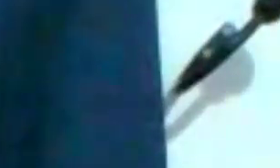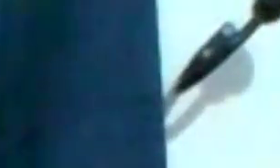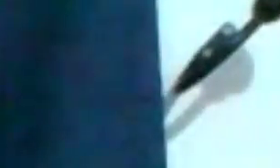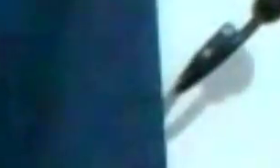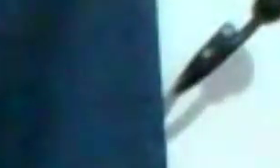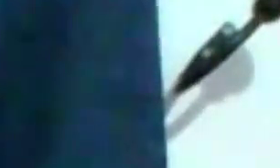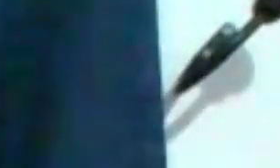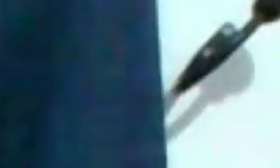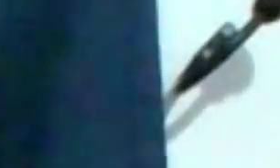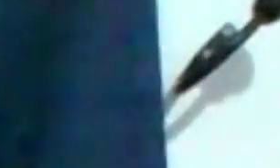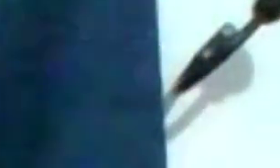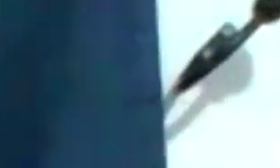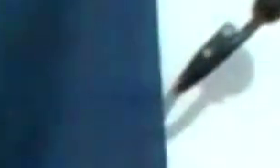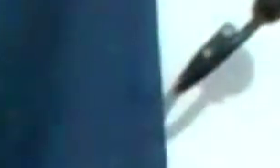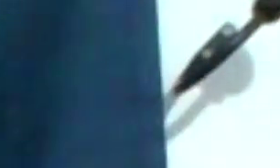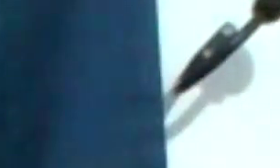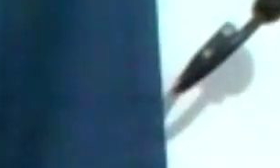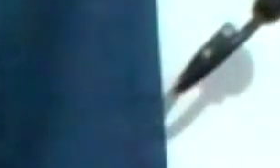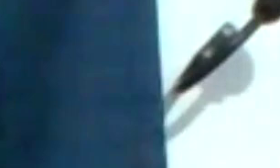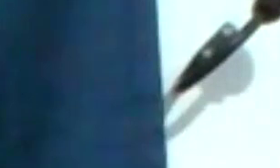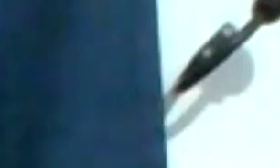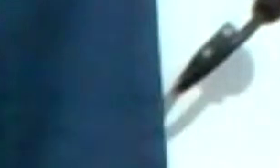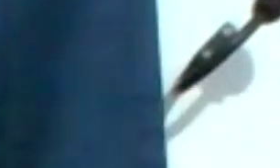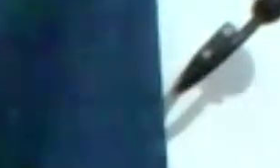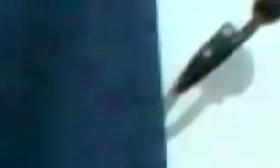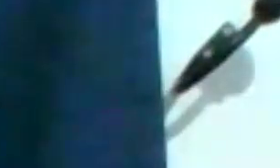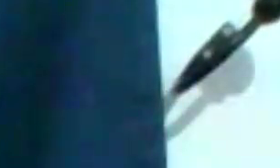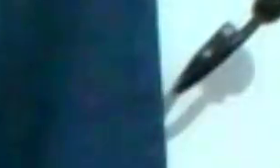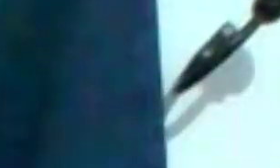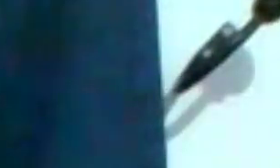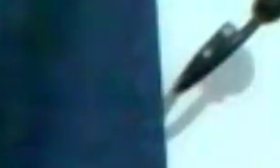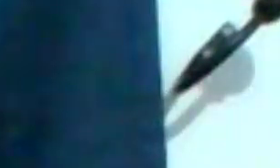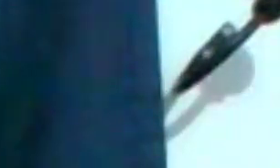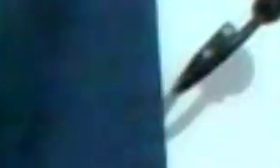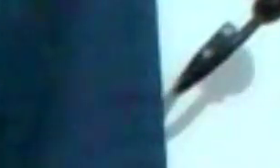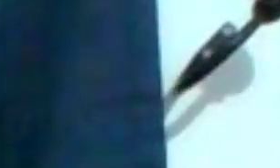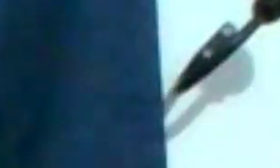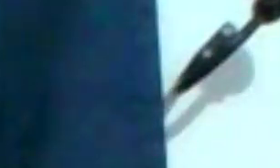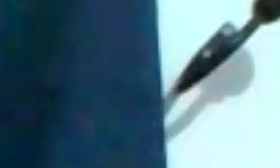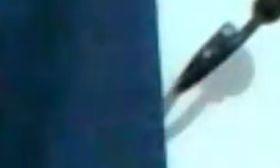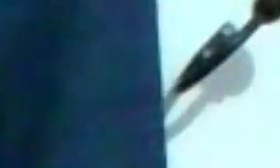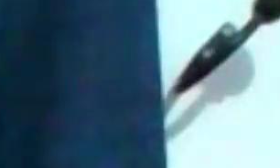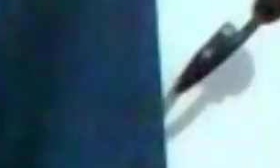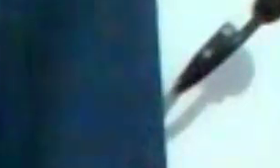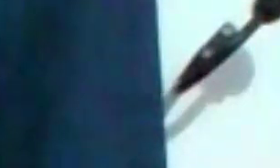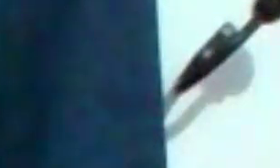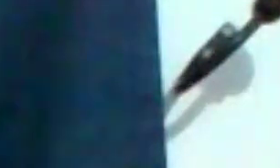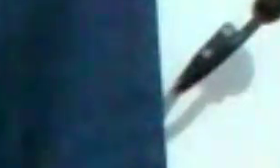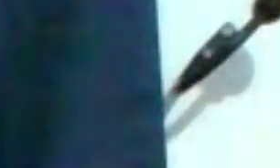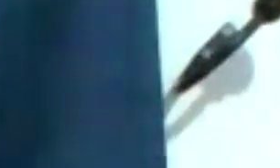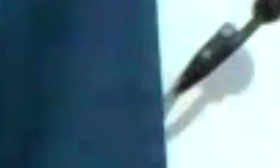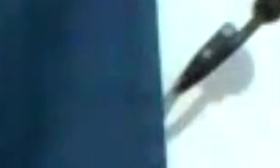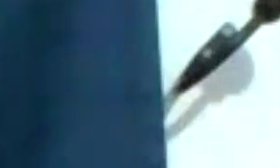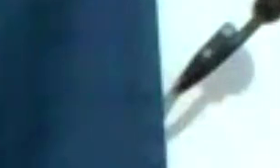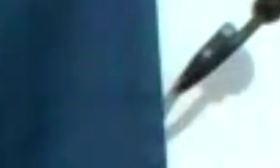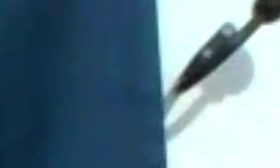mayo. Así que esperamos unos minutitos por si tenemos alguna pregunta o comentario.